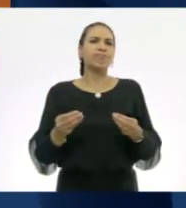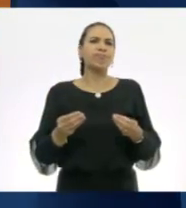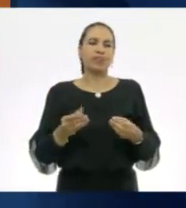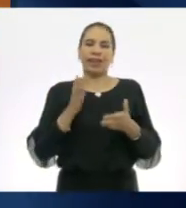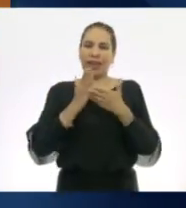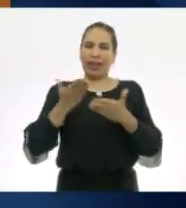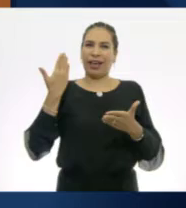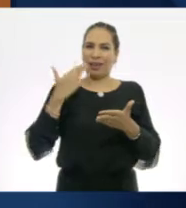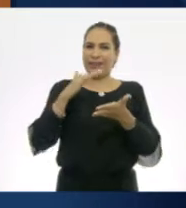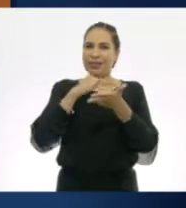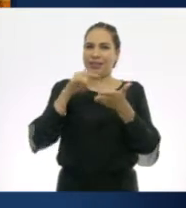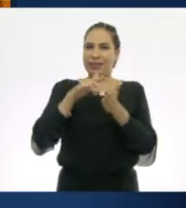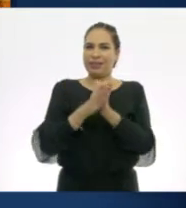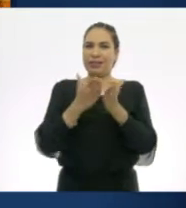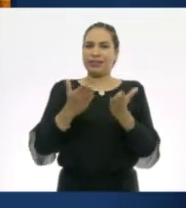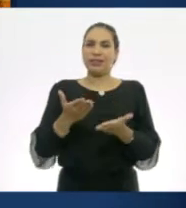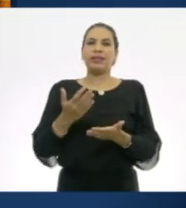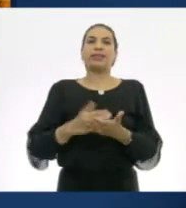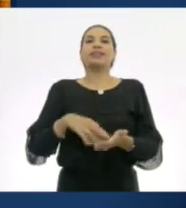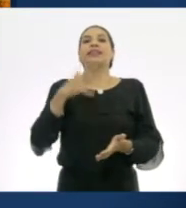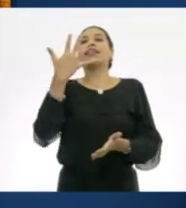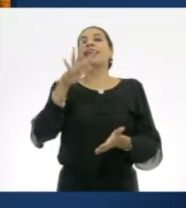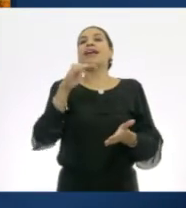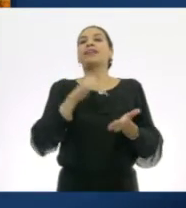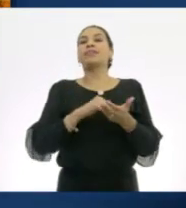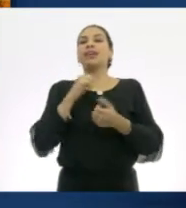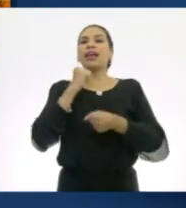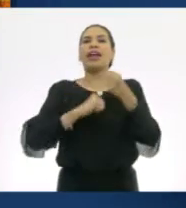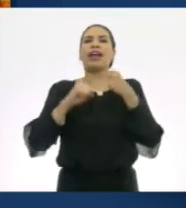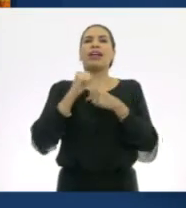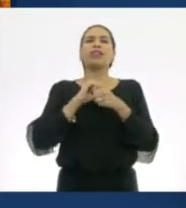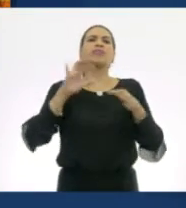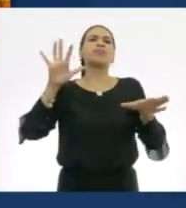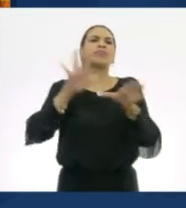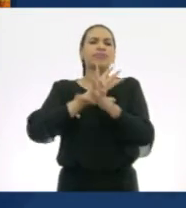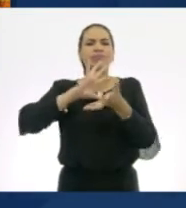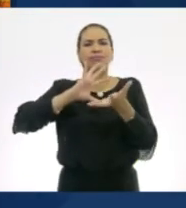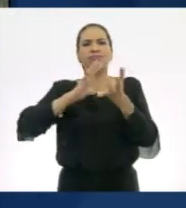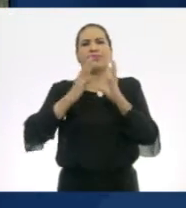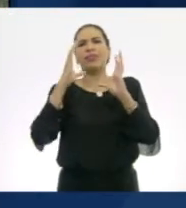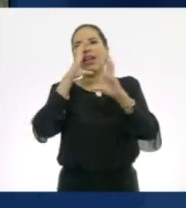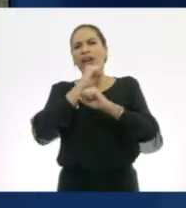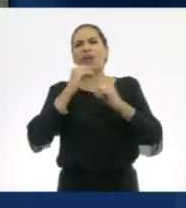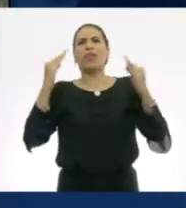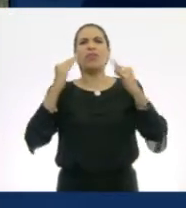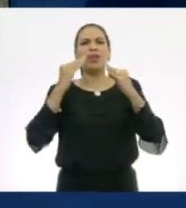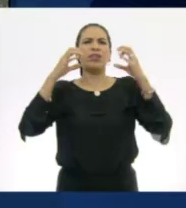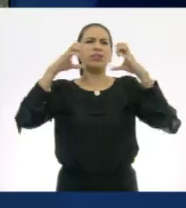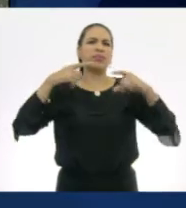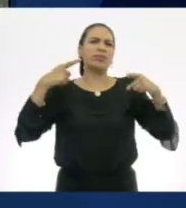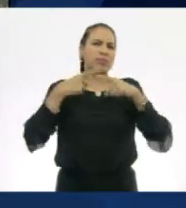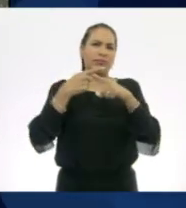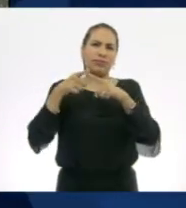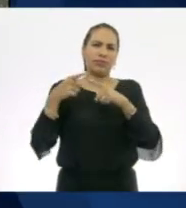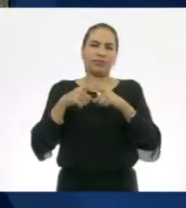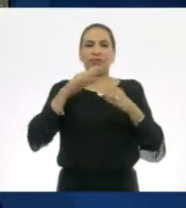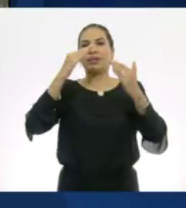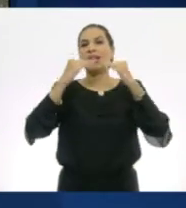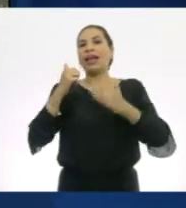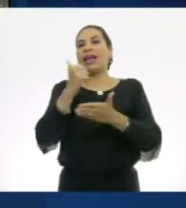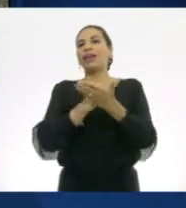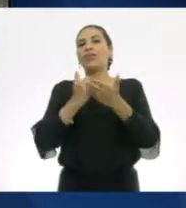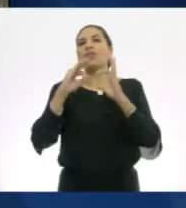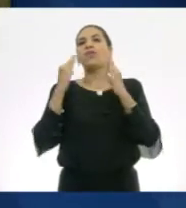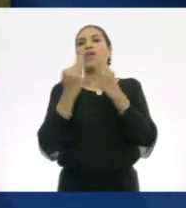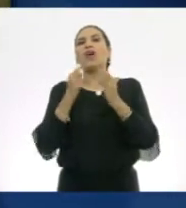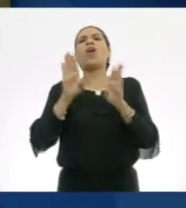como ya lo habíamos leído en el libro, fue hace 10.000 años debido a los cambios climáticos. Debajo en azul tenemos la